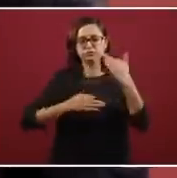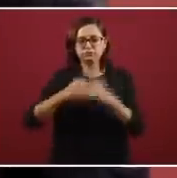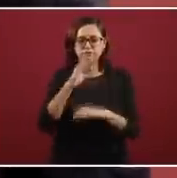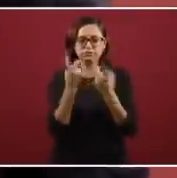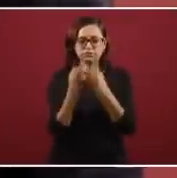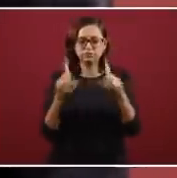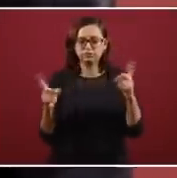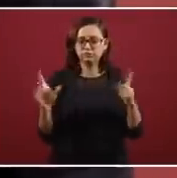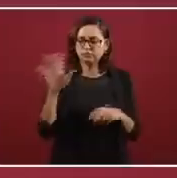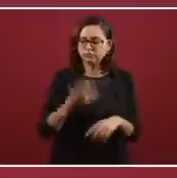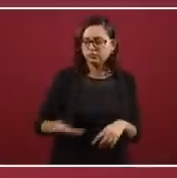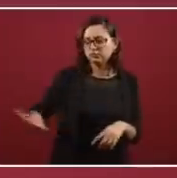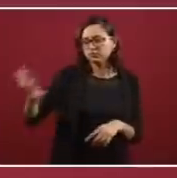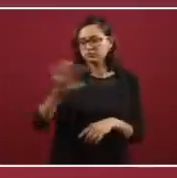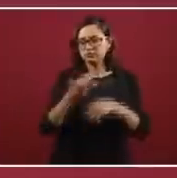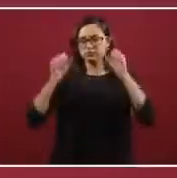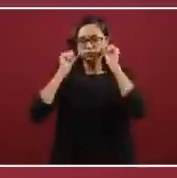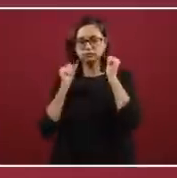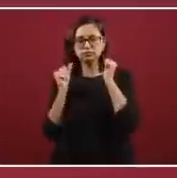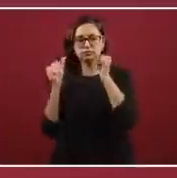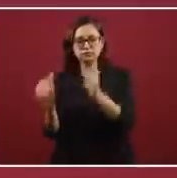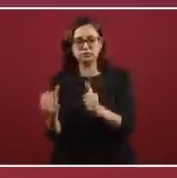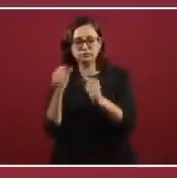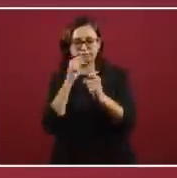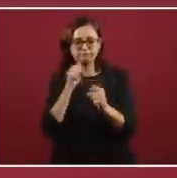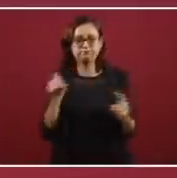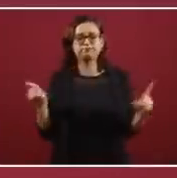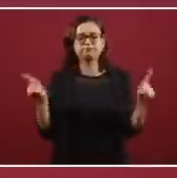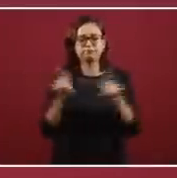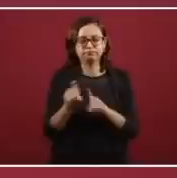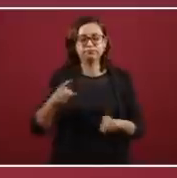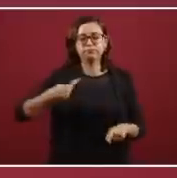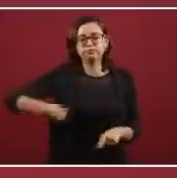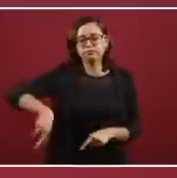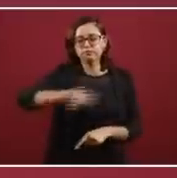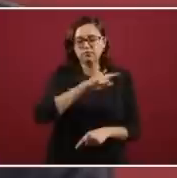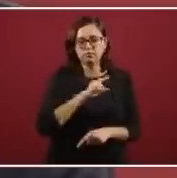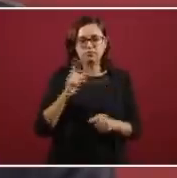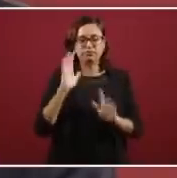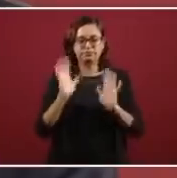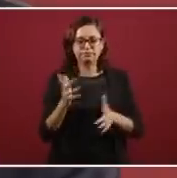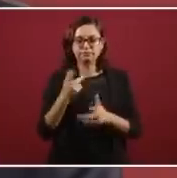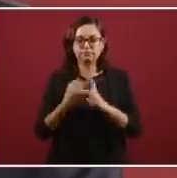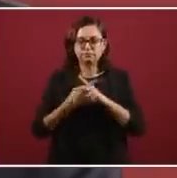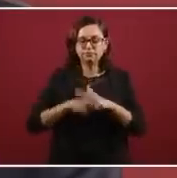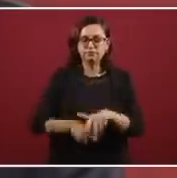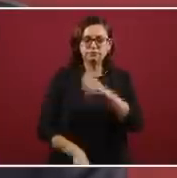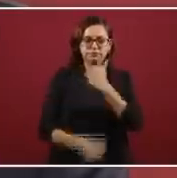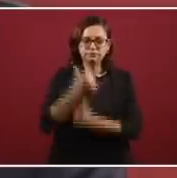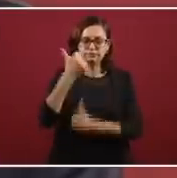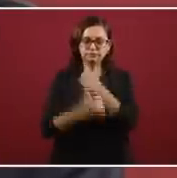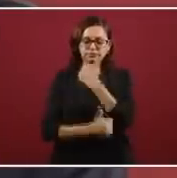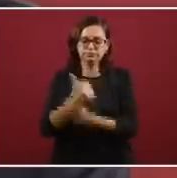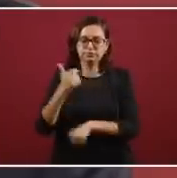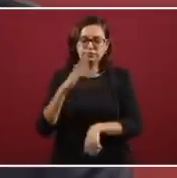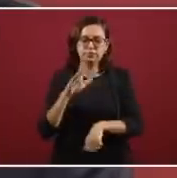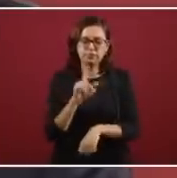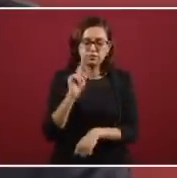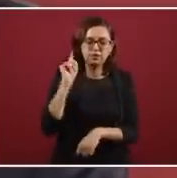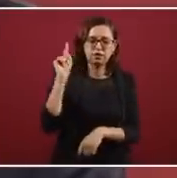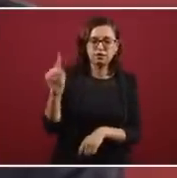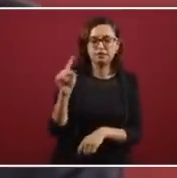del Istmo, ya incluso estamos licitando para ampliación de puertos en Salina